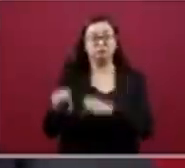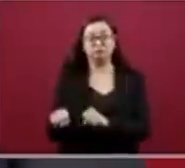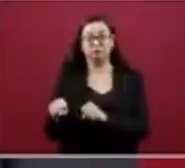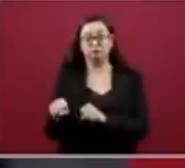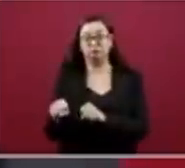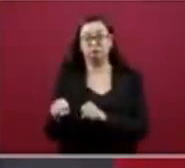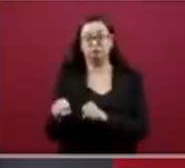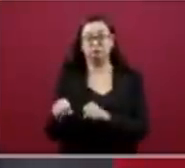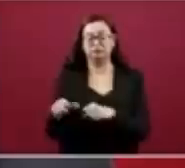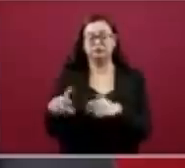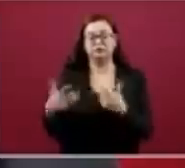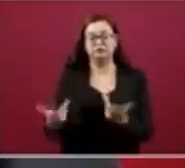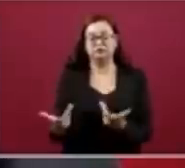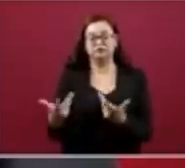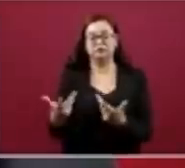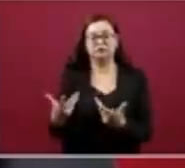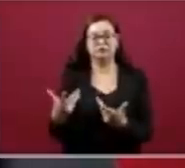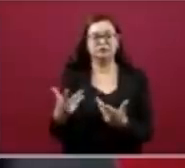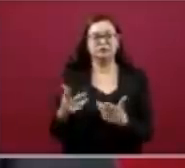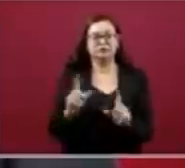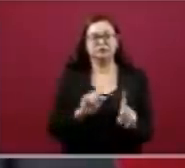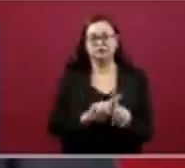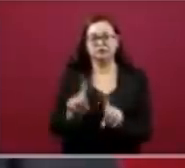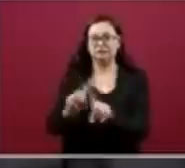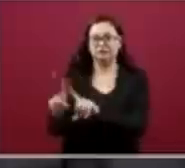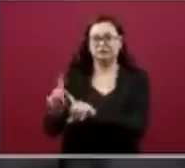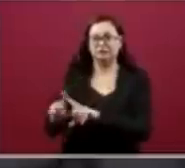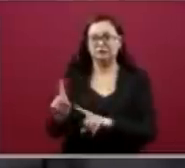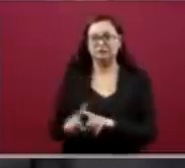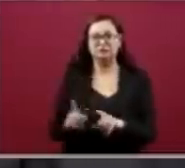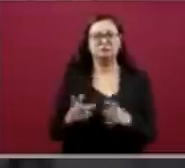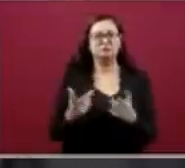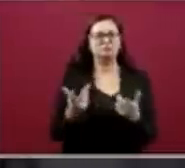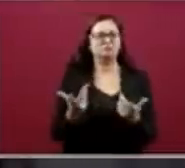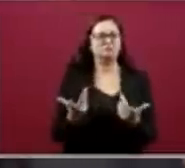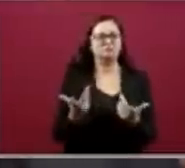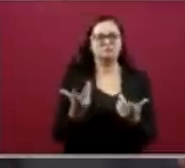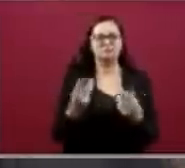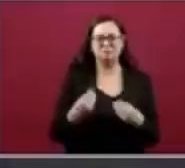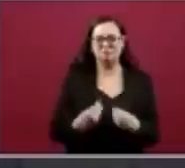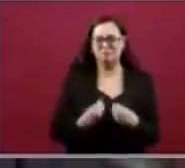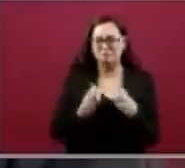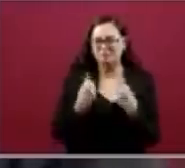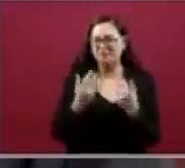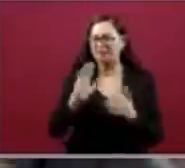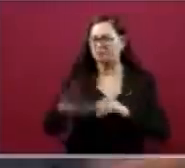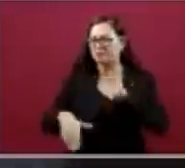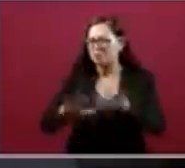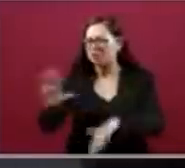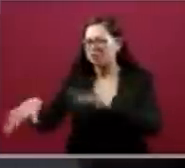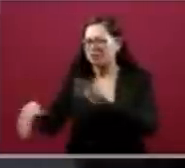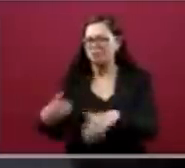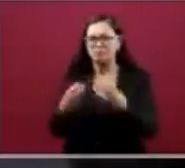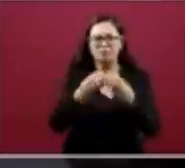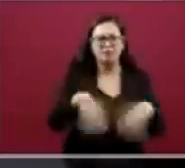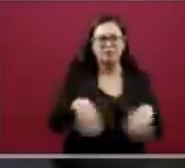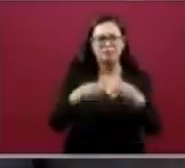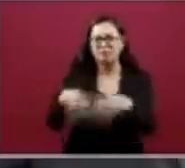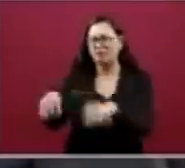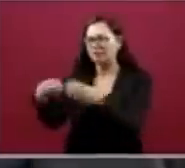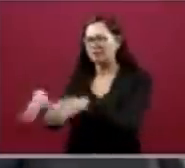mucha violencia, la pérdida de muchas vidas, y decidió